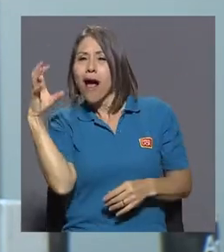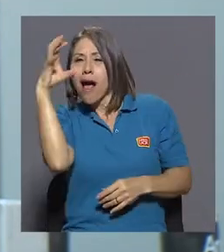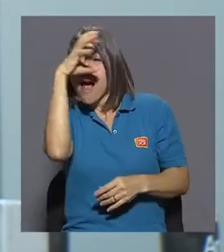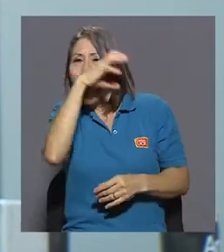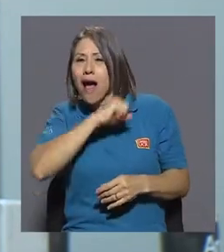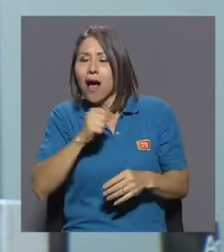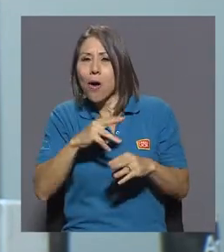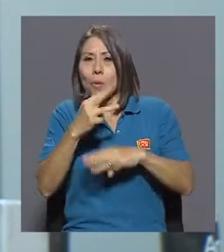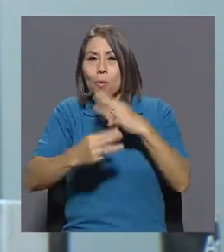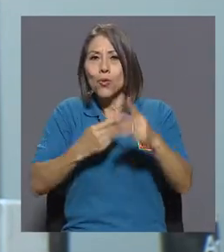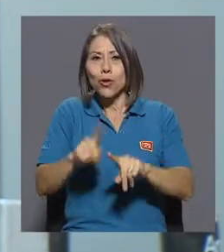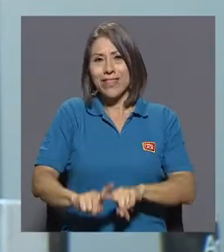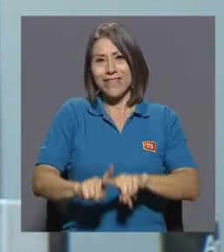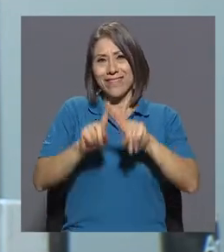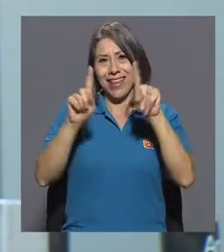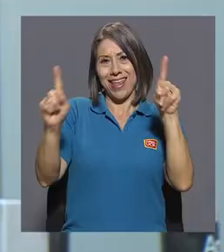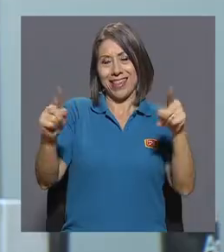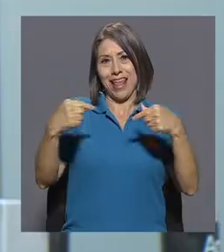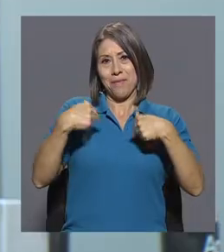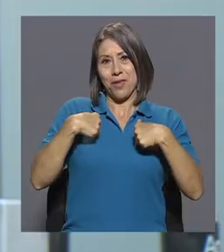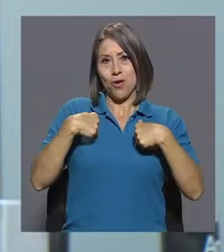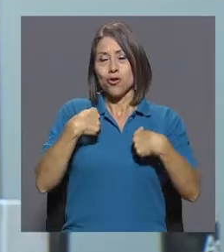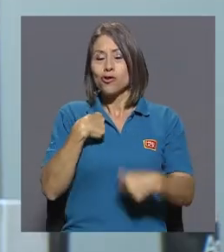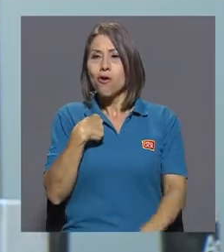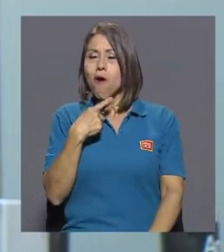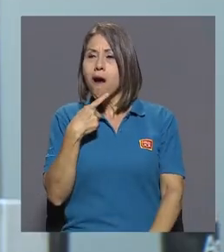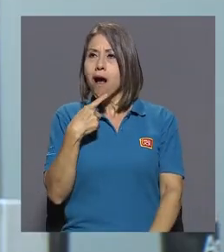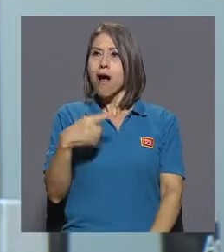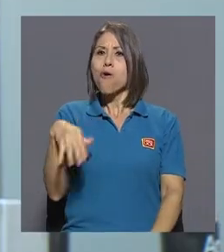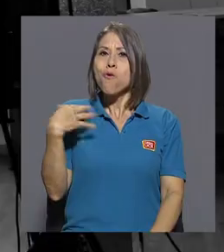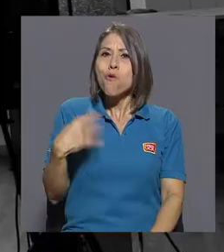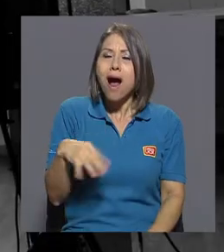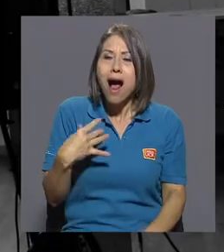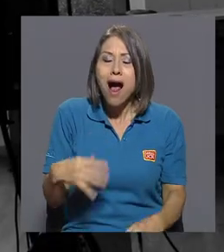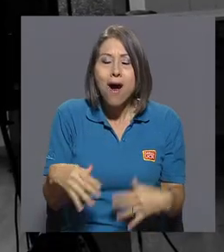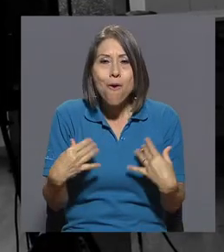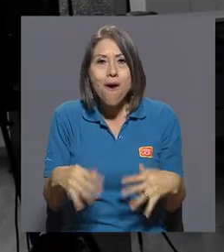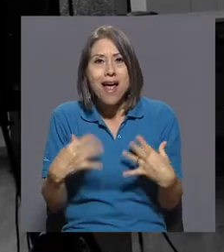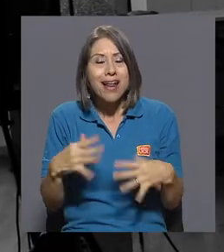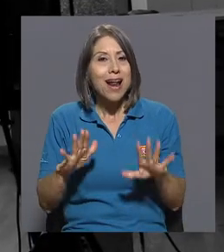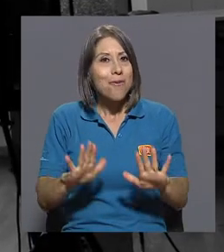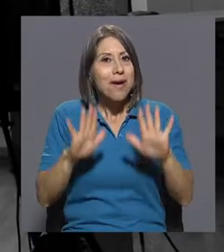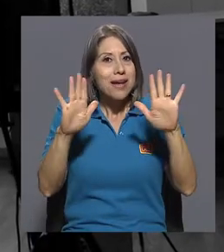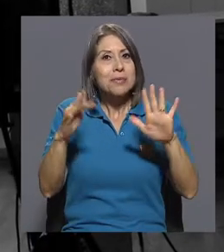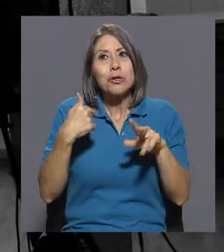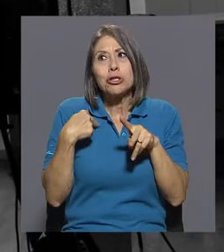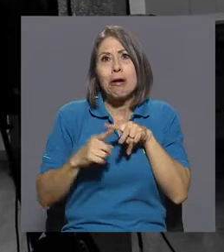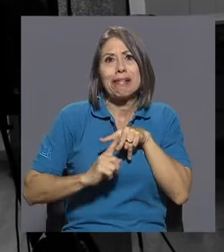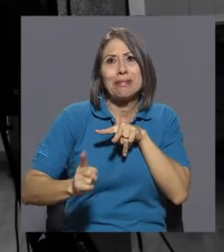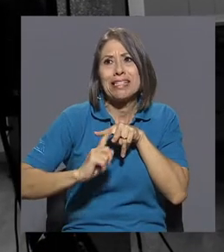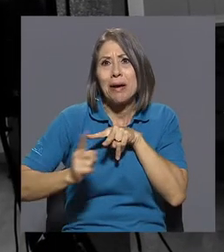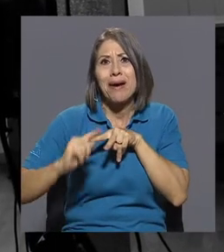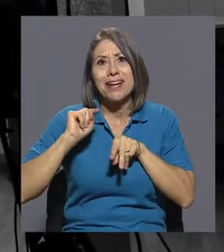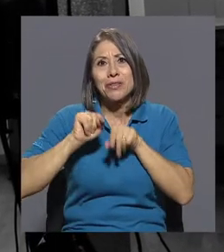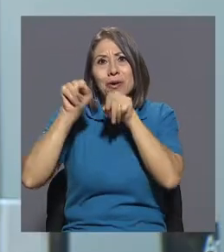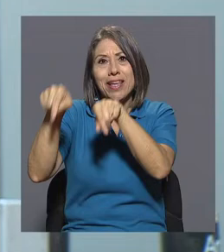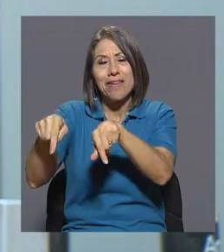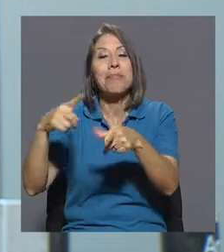Entonces para mí era wow, era lo máximo. Entonces yo hacía todo y me escapaba Y iba, entonces cuando llegó a Los